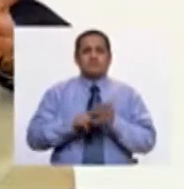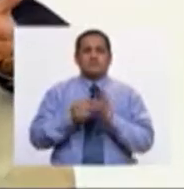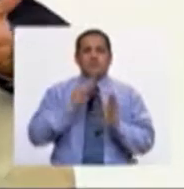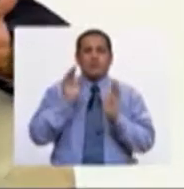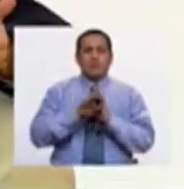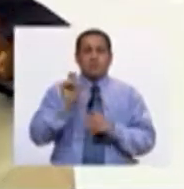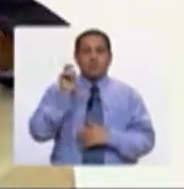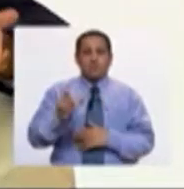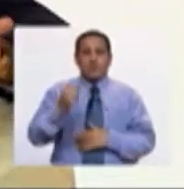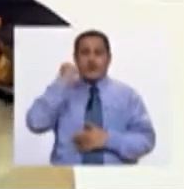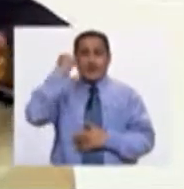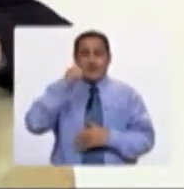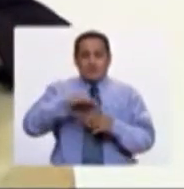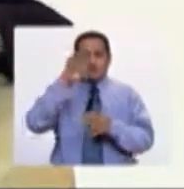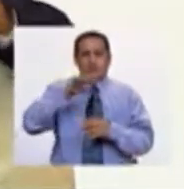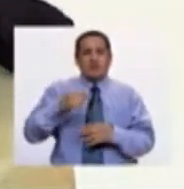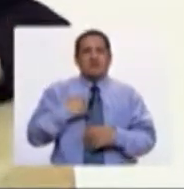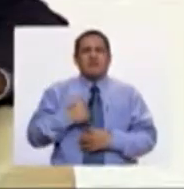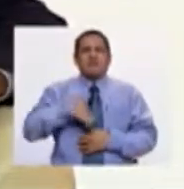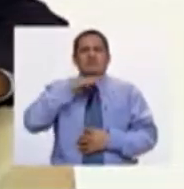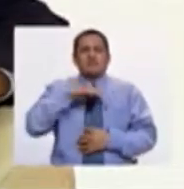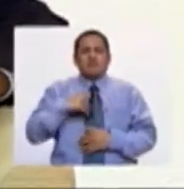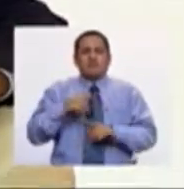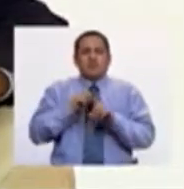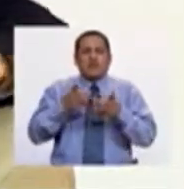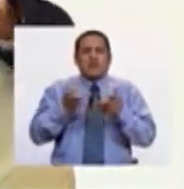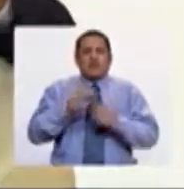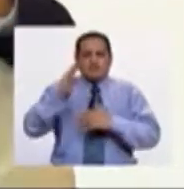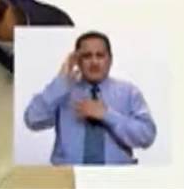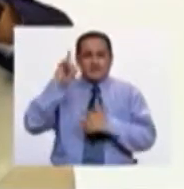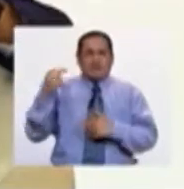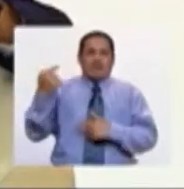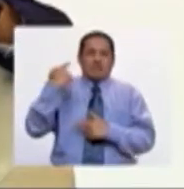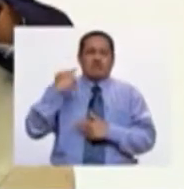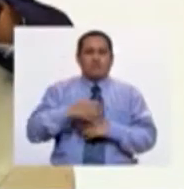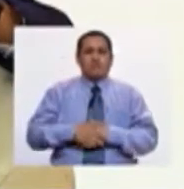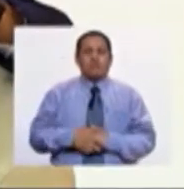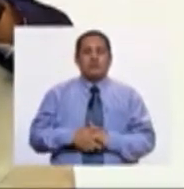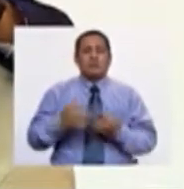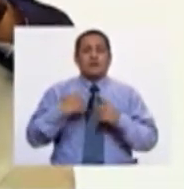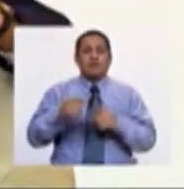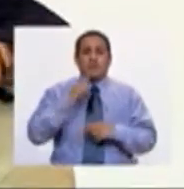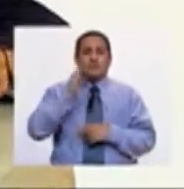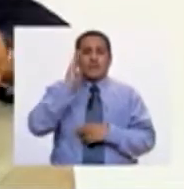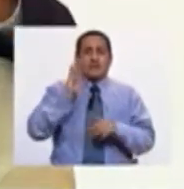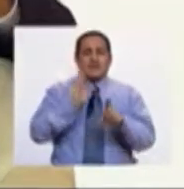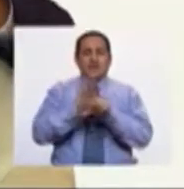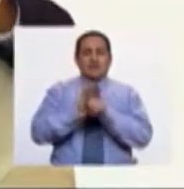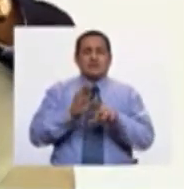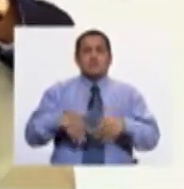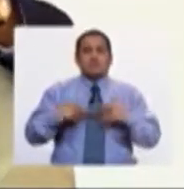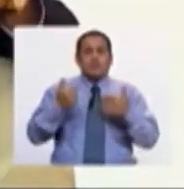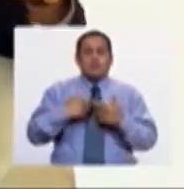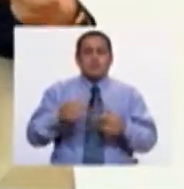decir, alguien que sale sorteado y decide no asistir. Entonces, la ley actualmente establece que se